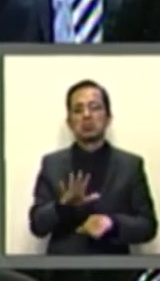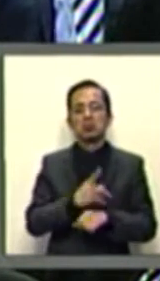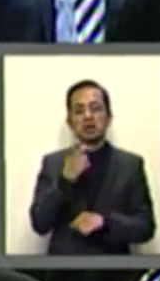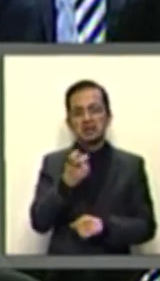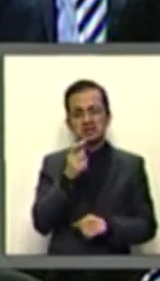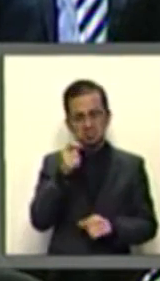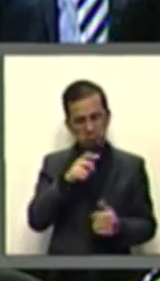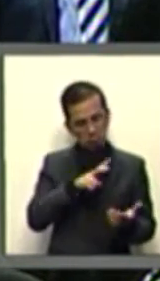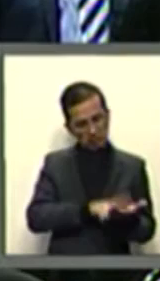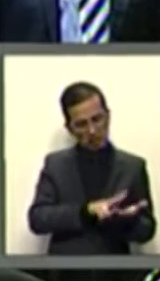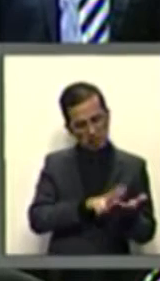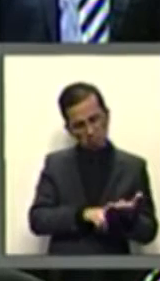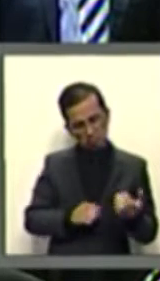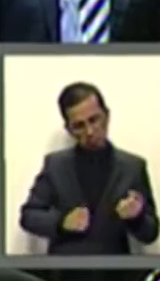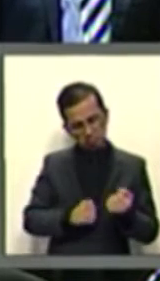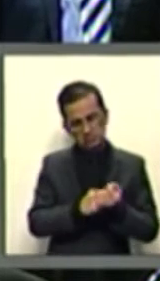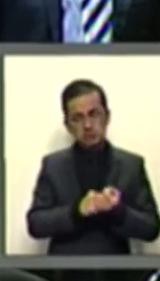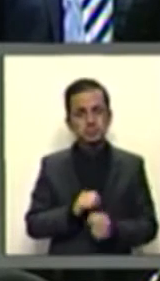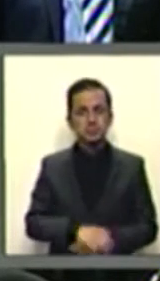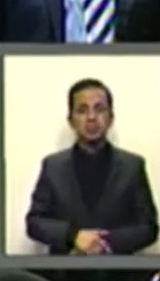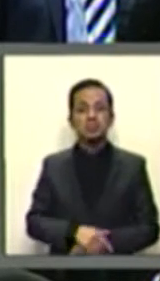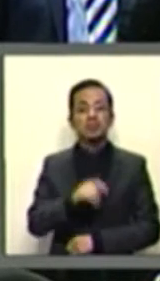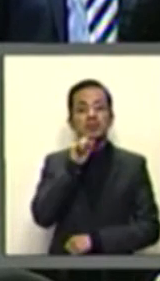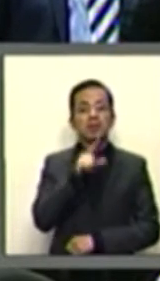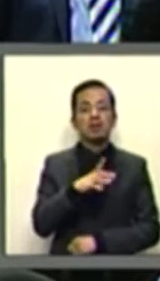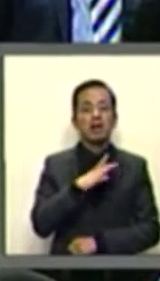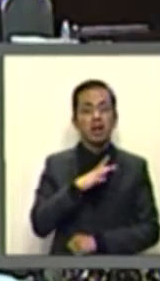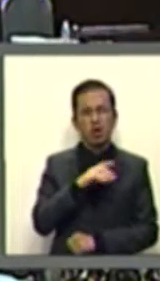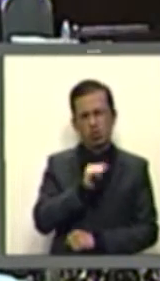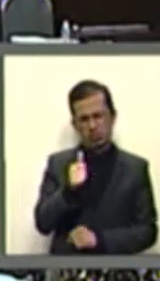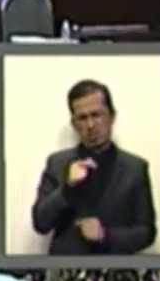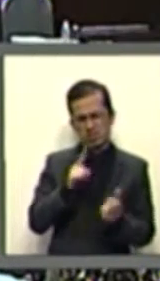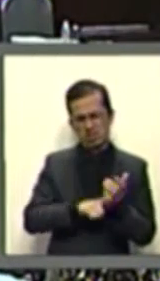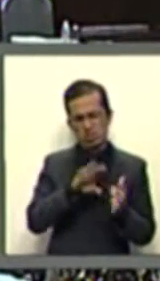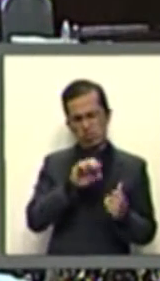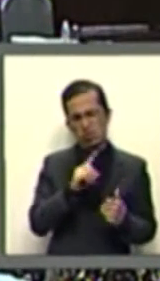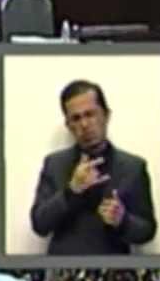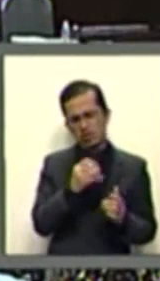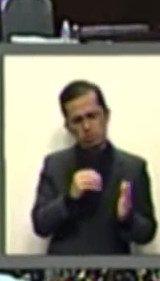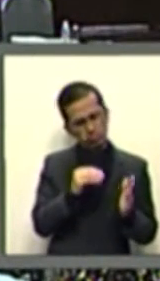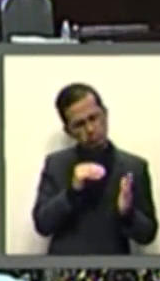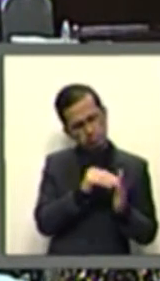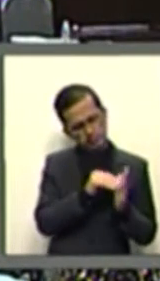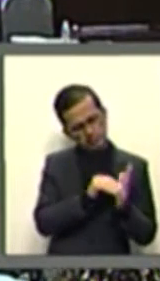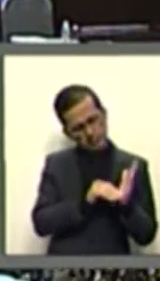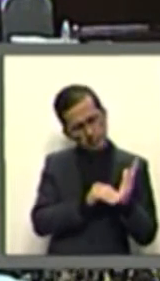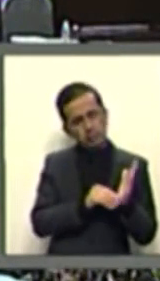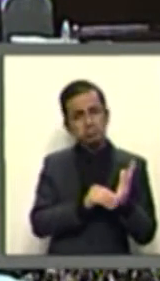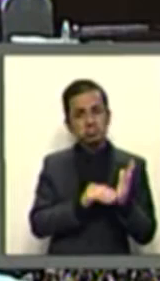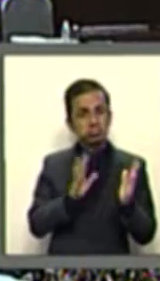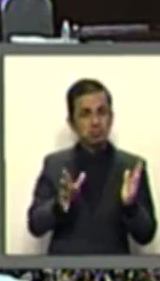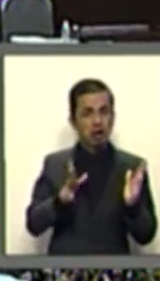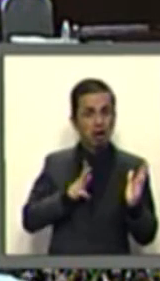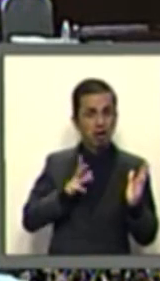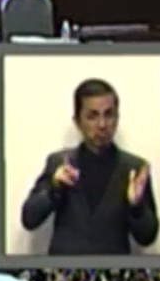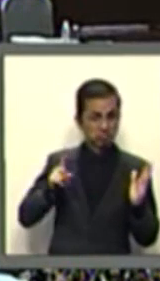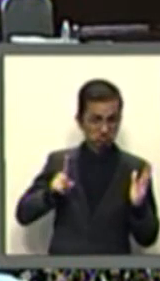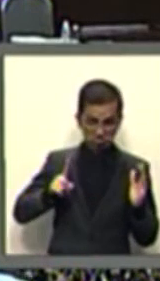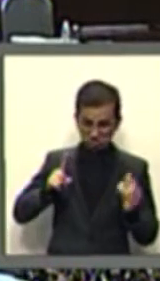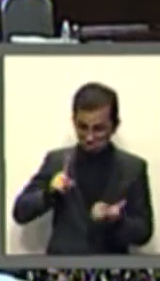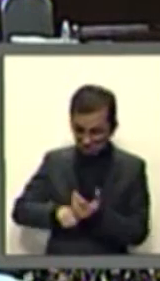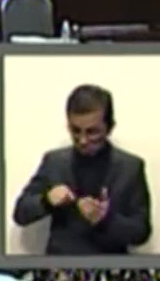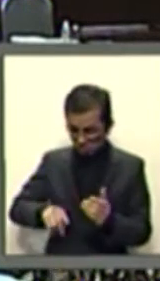valores también hay varias disposiciones en el código que hablan de una manera u otra de lo que ya está normado en esta